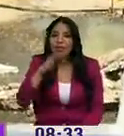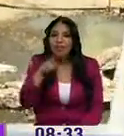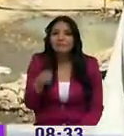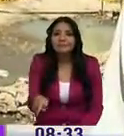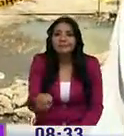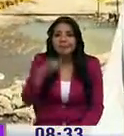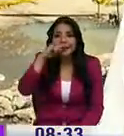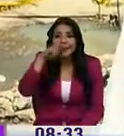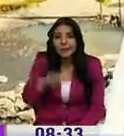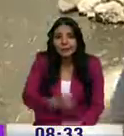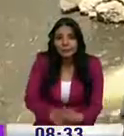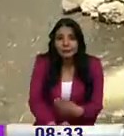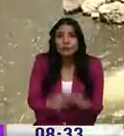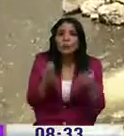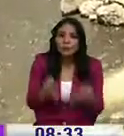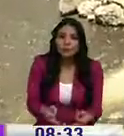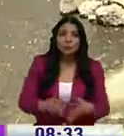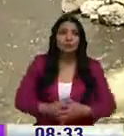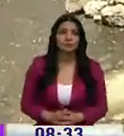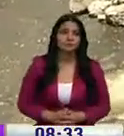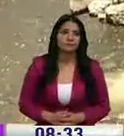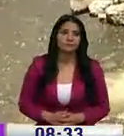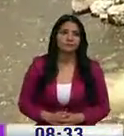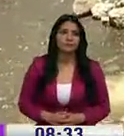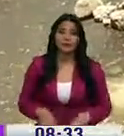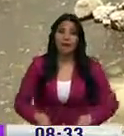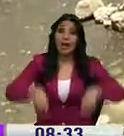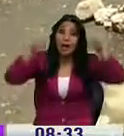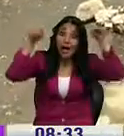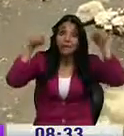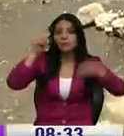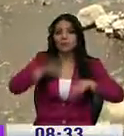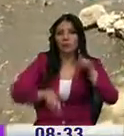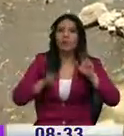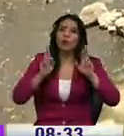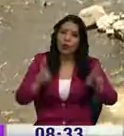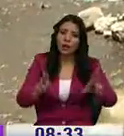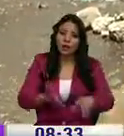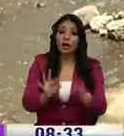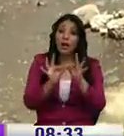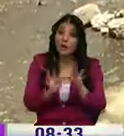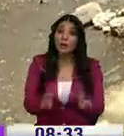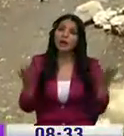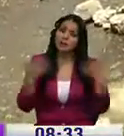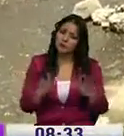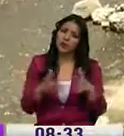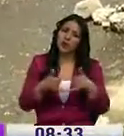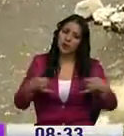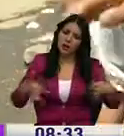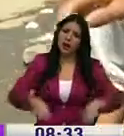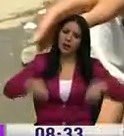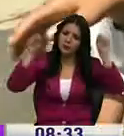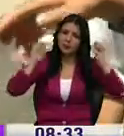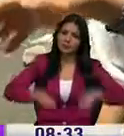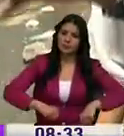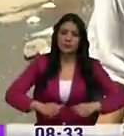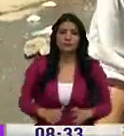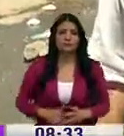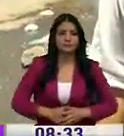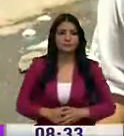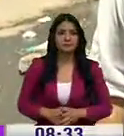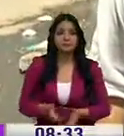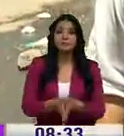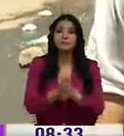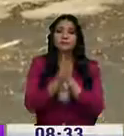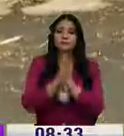un niño recién nacido. Hoy no le he podido abrir, pero ojalá Dios quiera que ya me arreglen para poderle abrir. Los vecinos piden